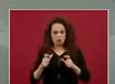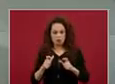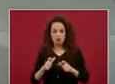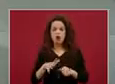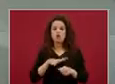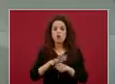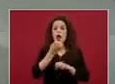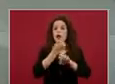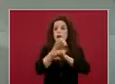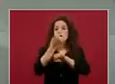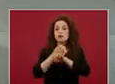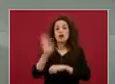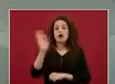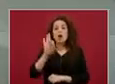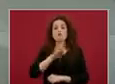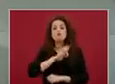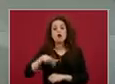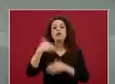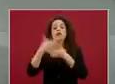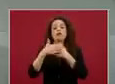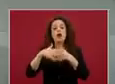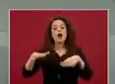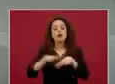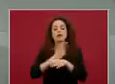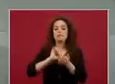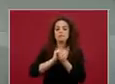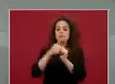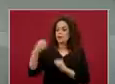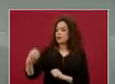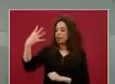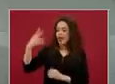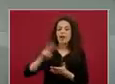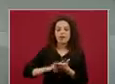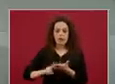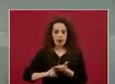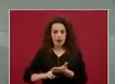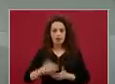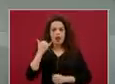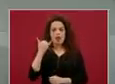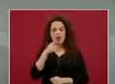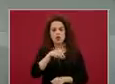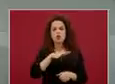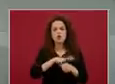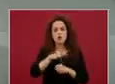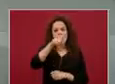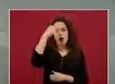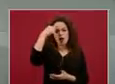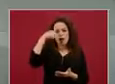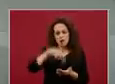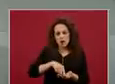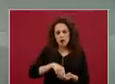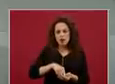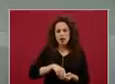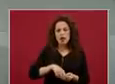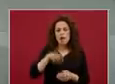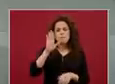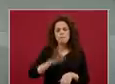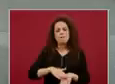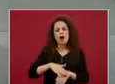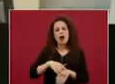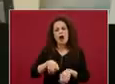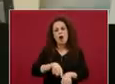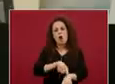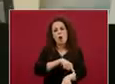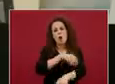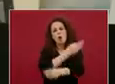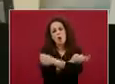acercarse al semáforo verde, de acuerdo a cómo van? ¿Y cuáles considera que se están tardando más en evolucionar hacia un estado más favorable? ¿No hay